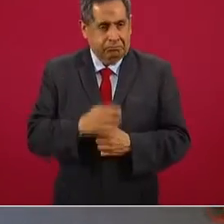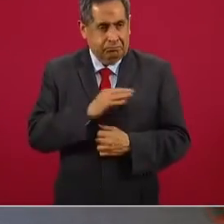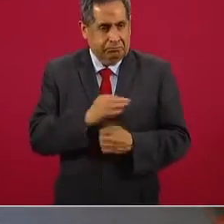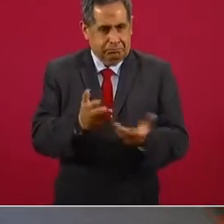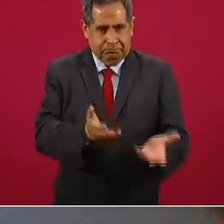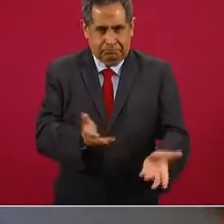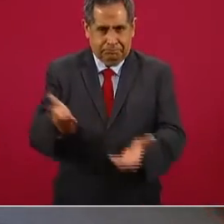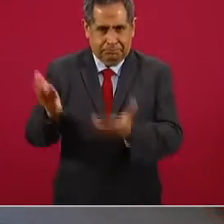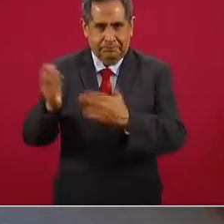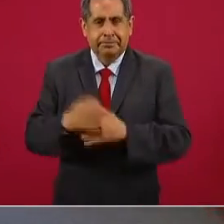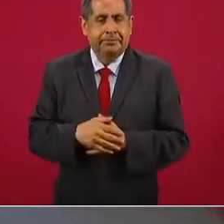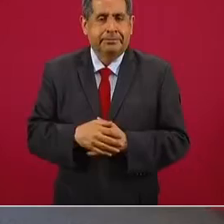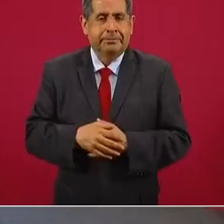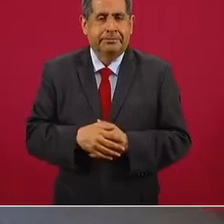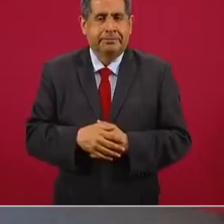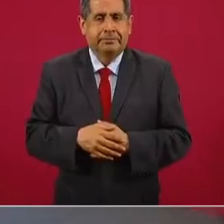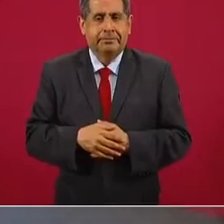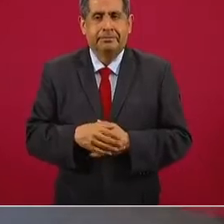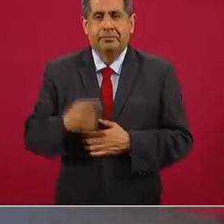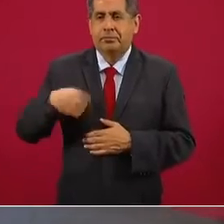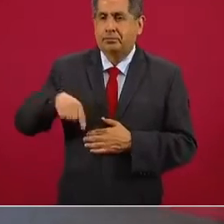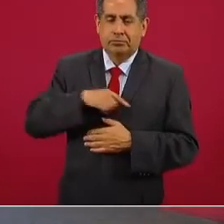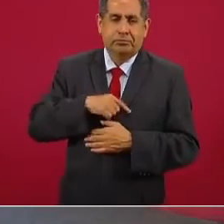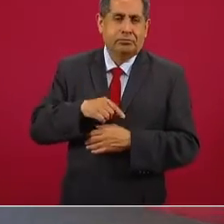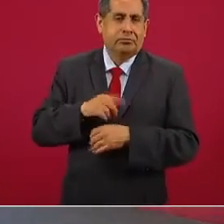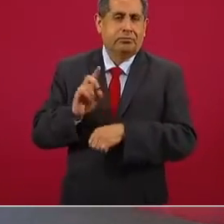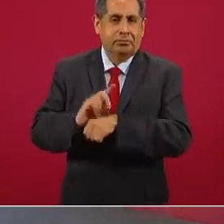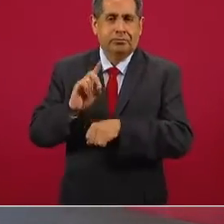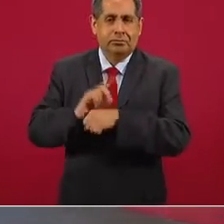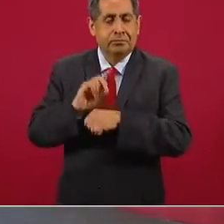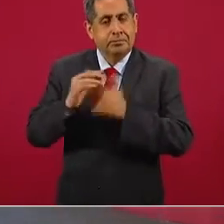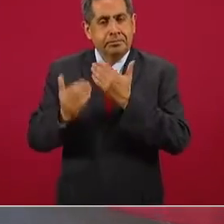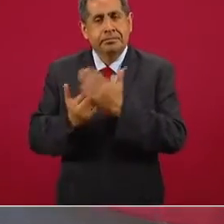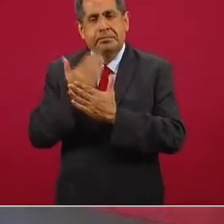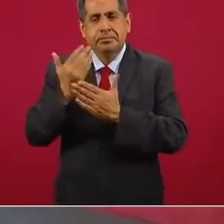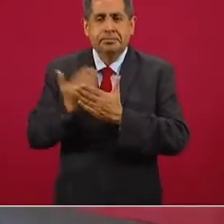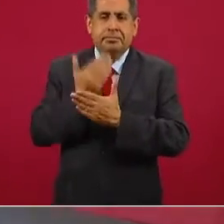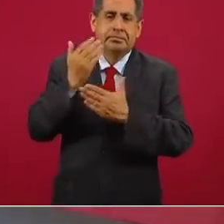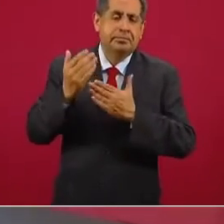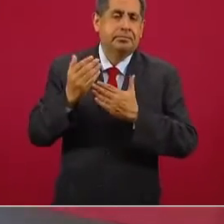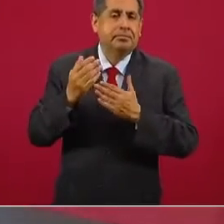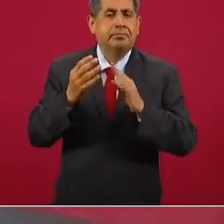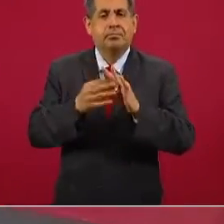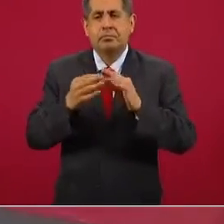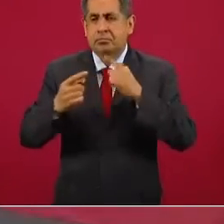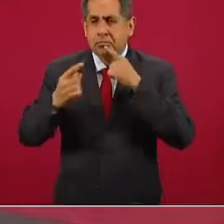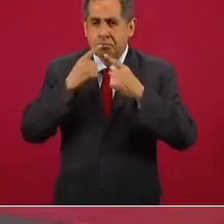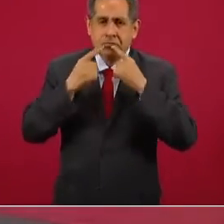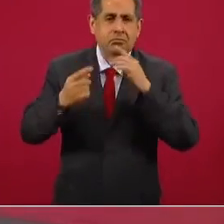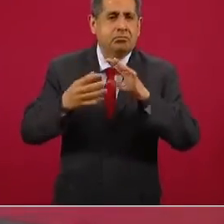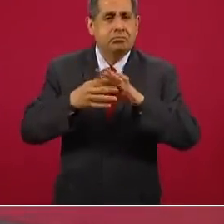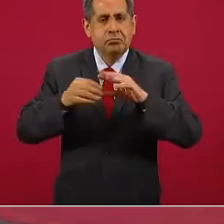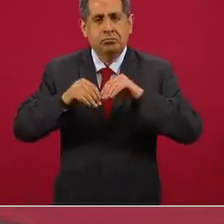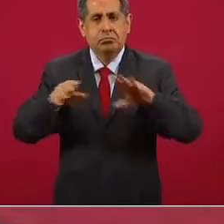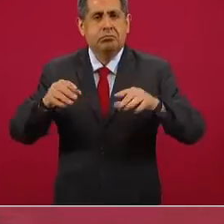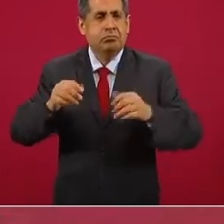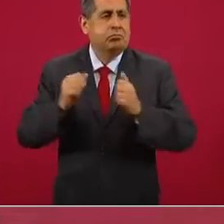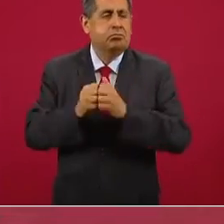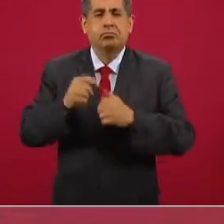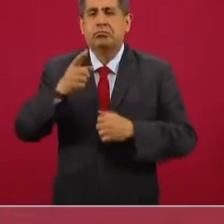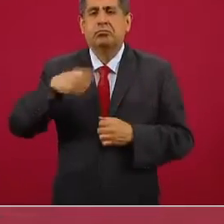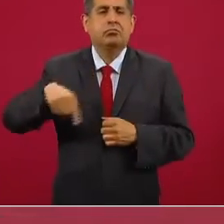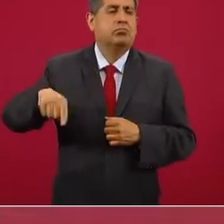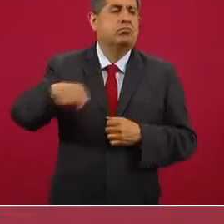pueden hacer. Nosotros todas las mañanas tenemos este diálogo circular